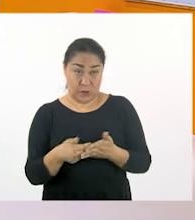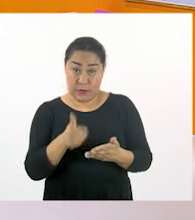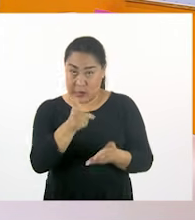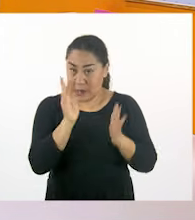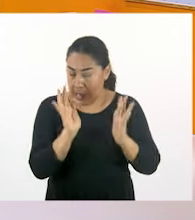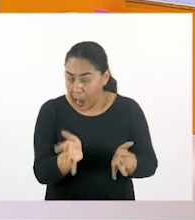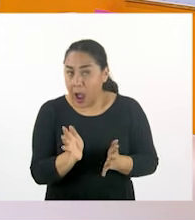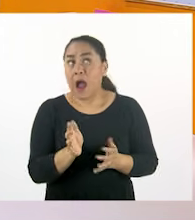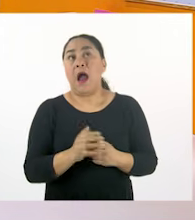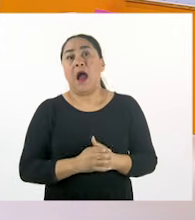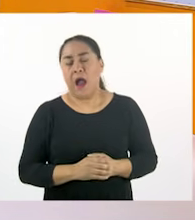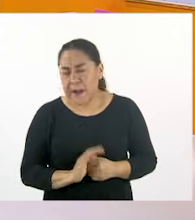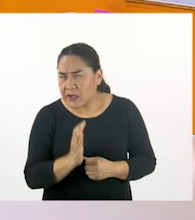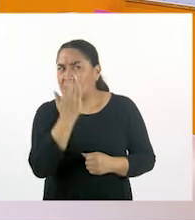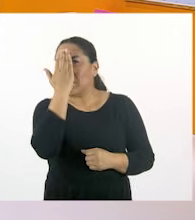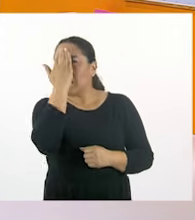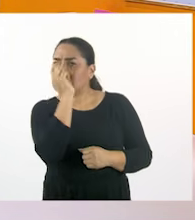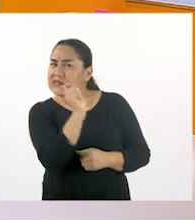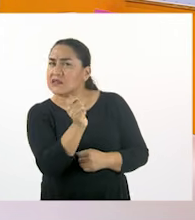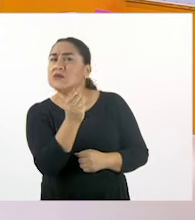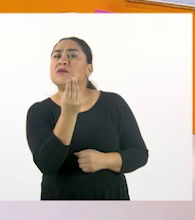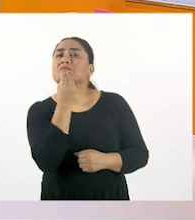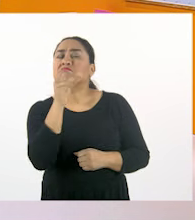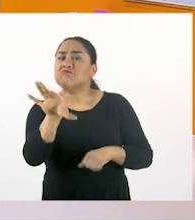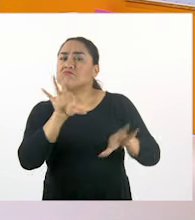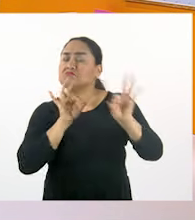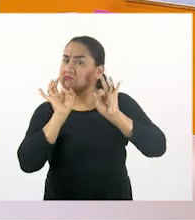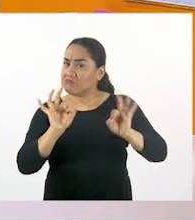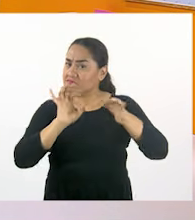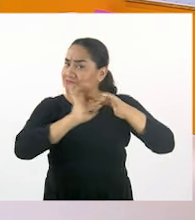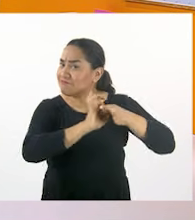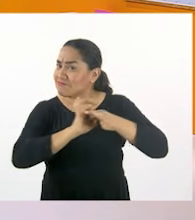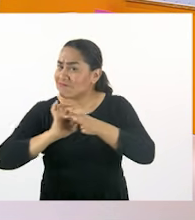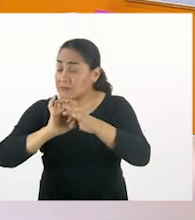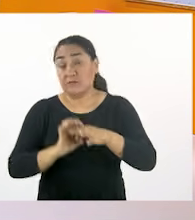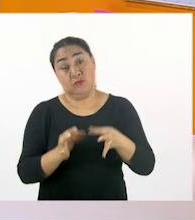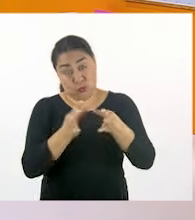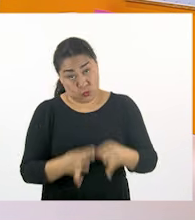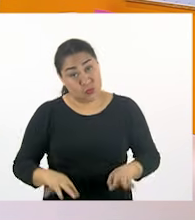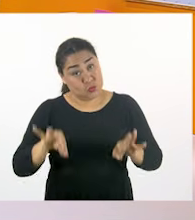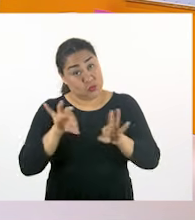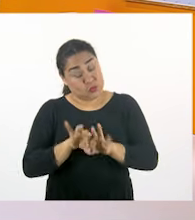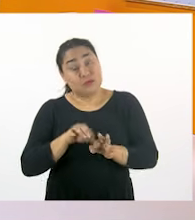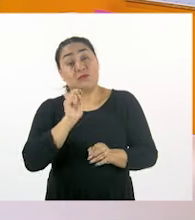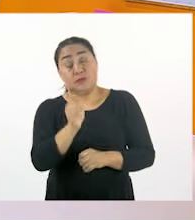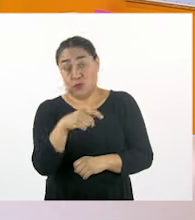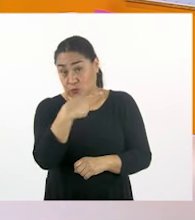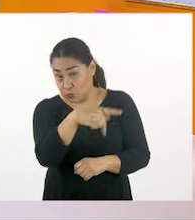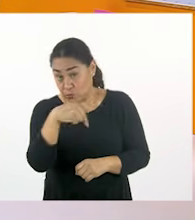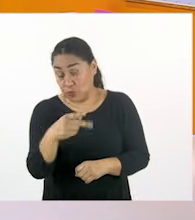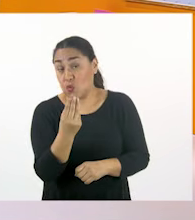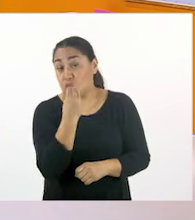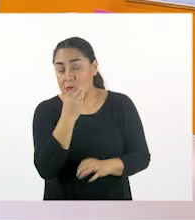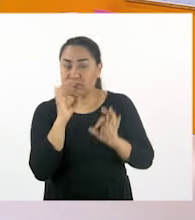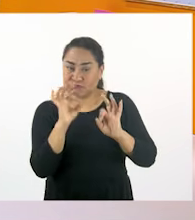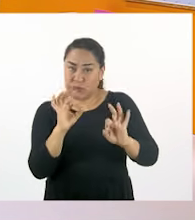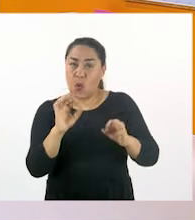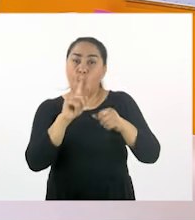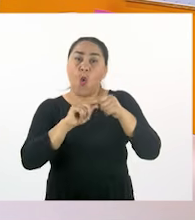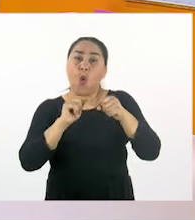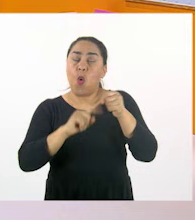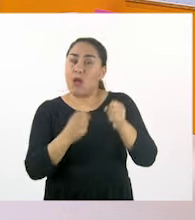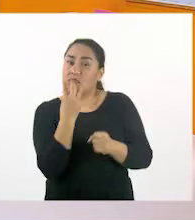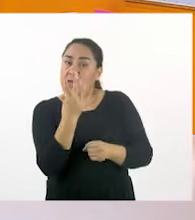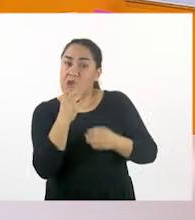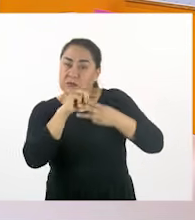conoces un poquito más del plato del bien comer. Es bien importante que en tu comida tengas estos tres colores balanceados.